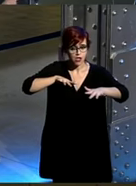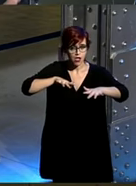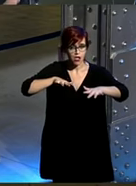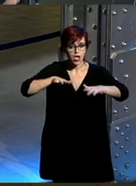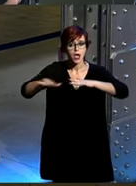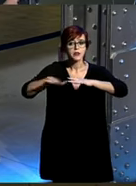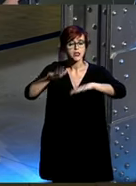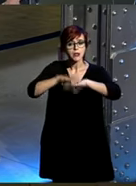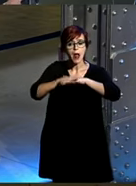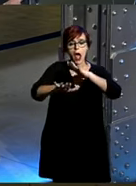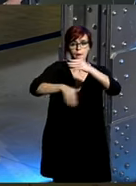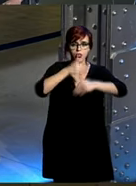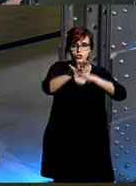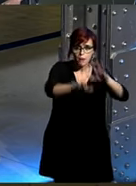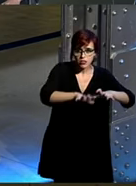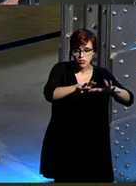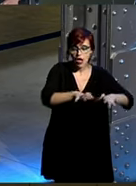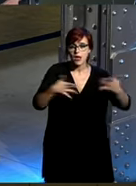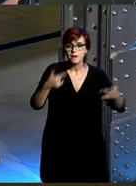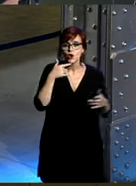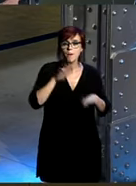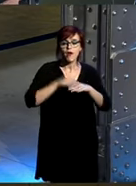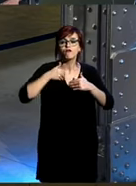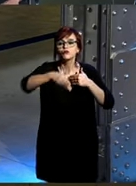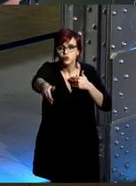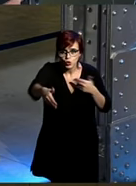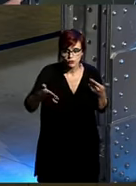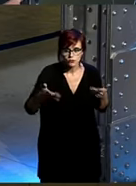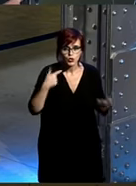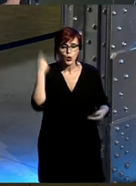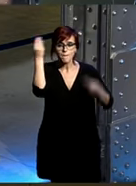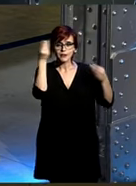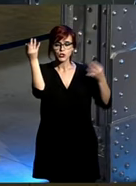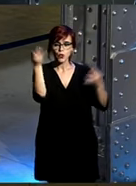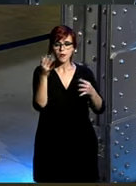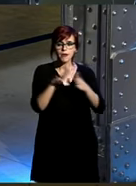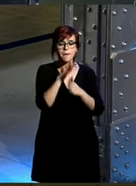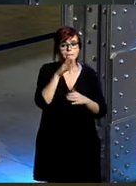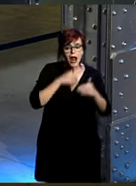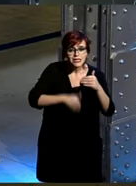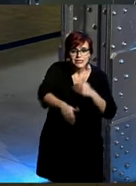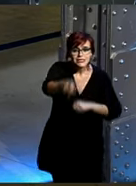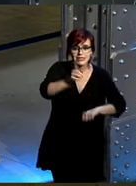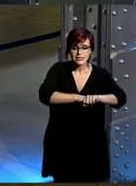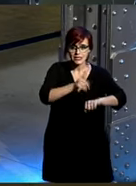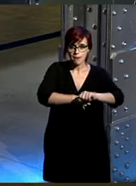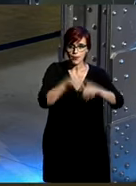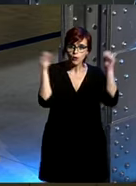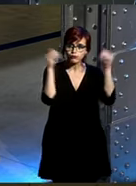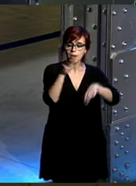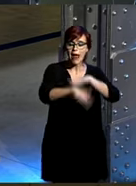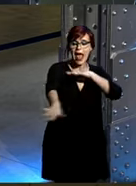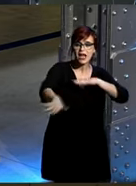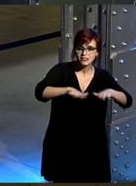como parte del proceso de aprendizaje, le estaba diciendo hacia el futuro. Es que yo creo que tenemos que incorporar que una parte de tu tiempo necesariamente lo dediques a